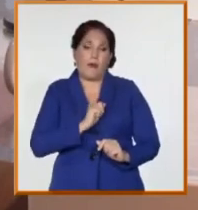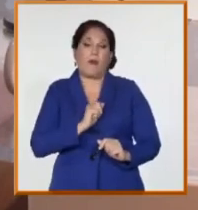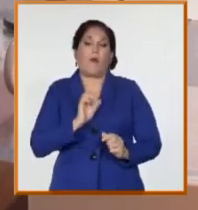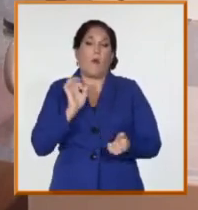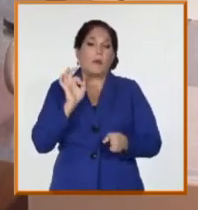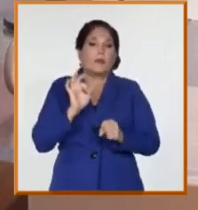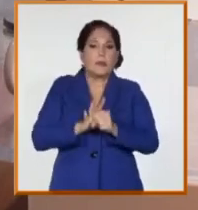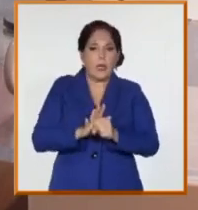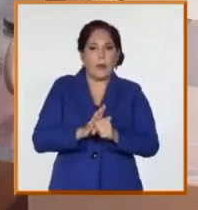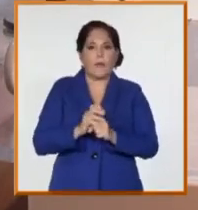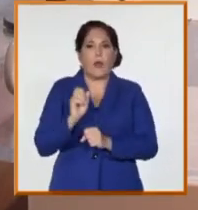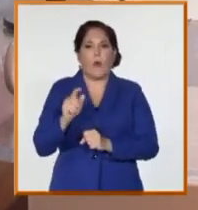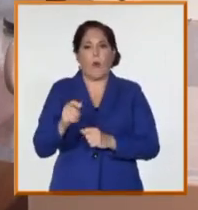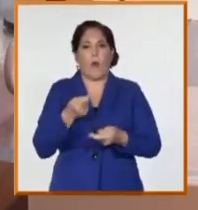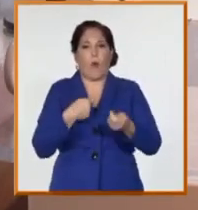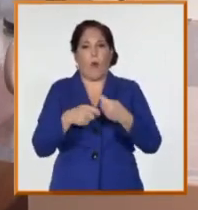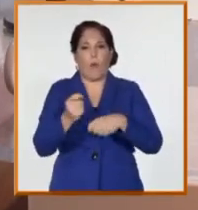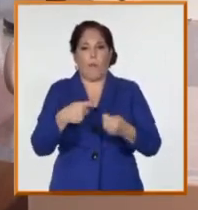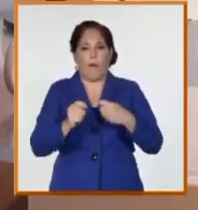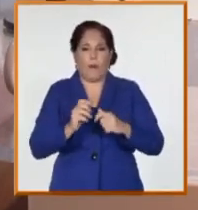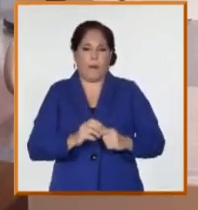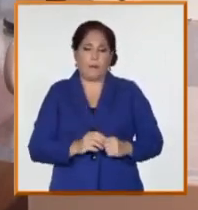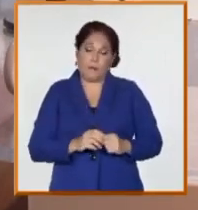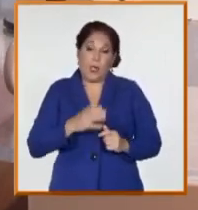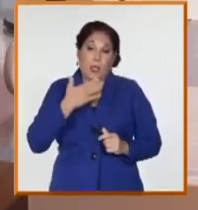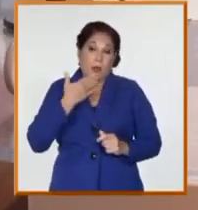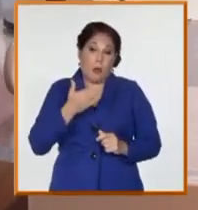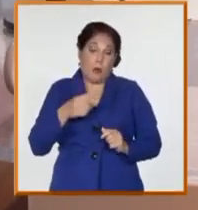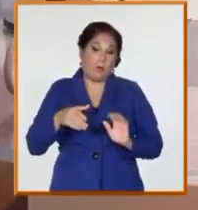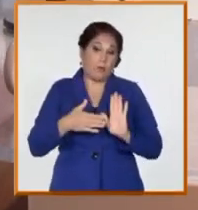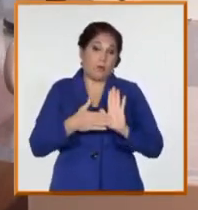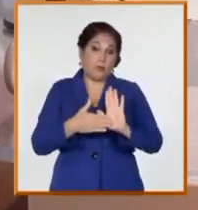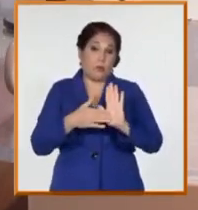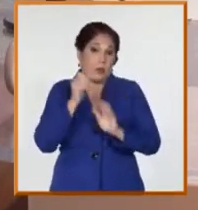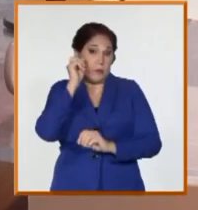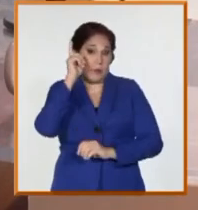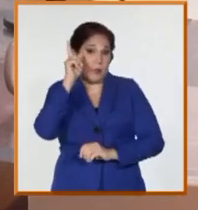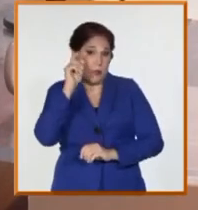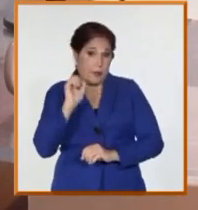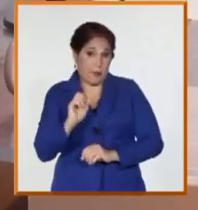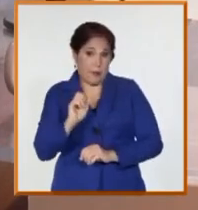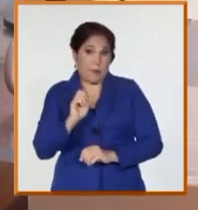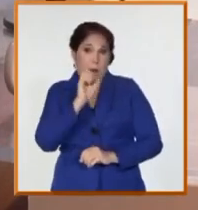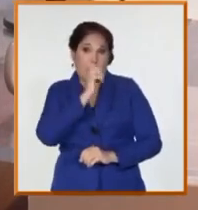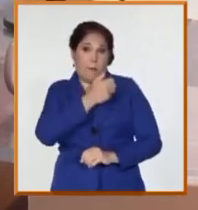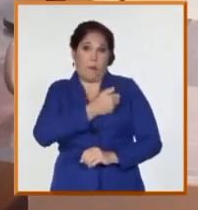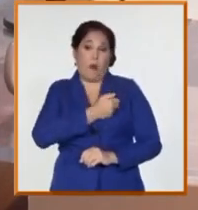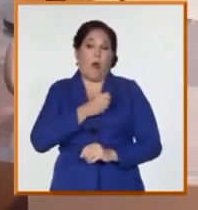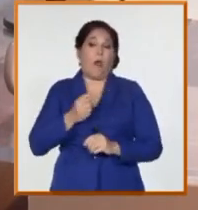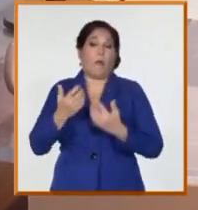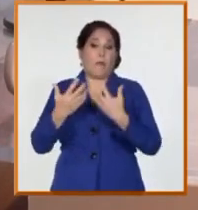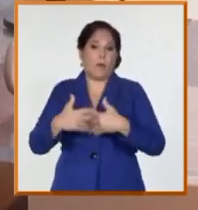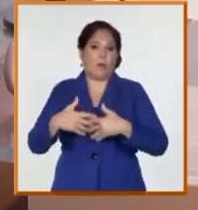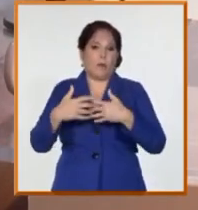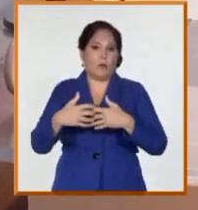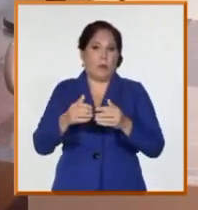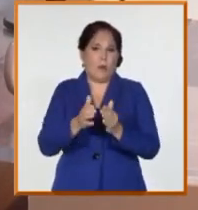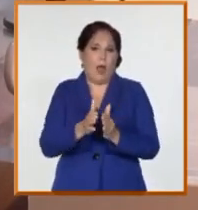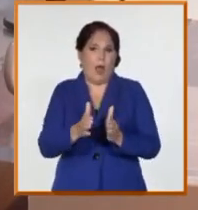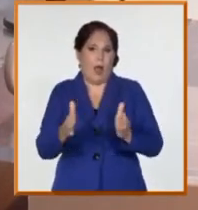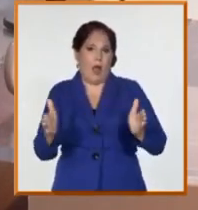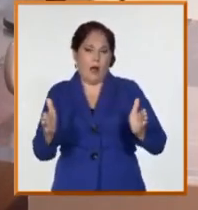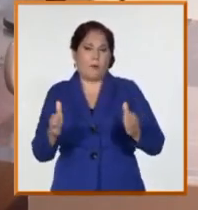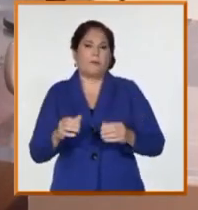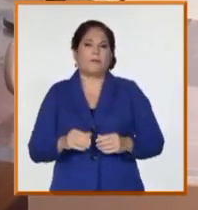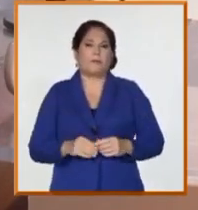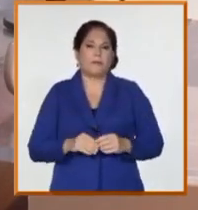que tenemos por delante porque qué bueno que se puedan pues Mostrar experiencias como esa que como todos señalaba hay todavía obstáculos